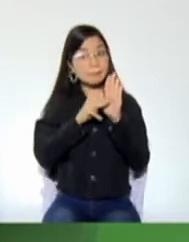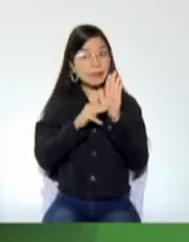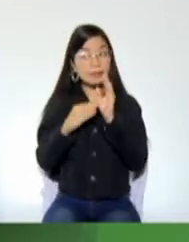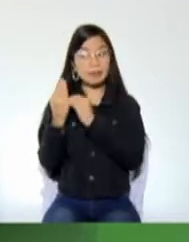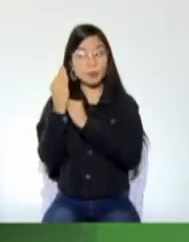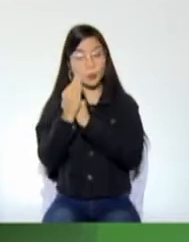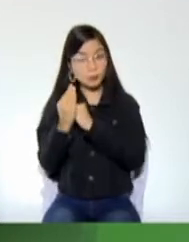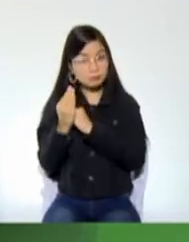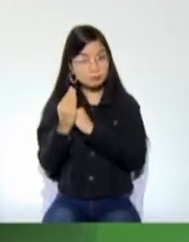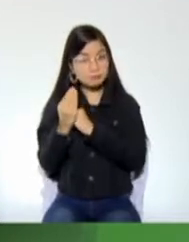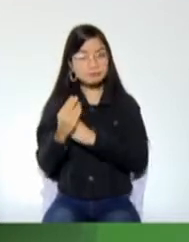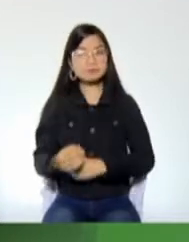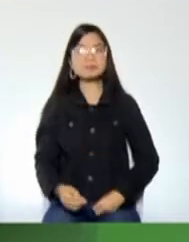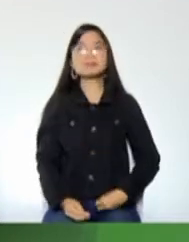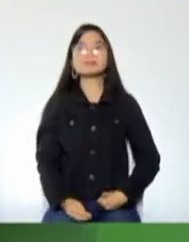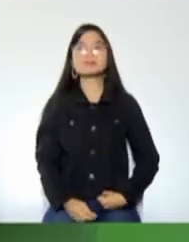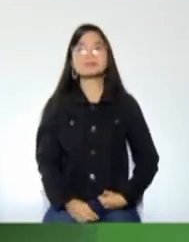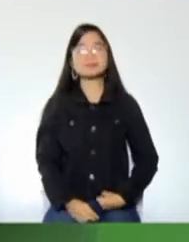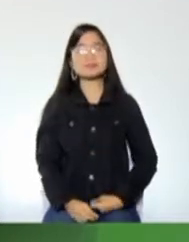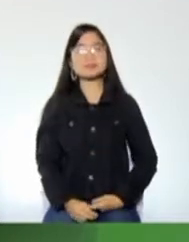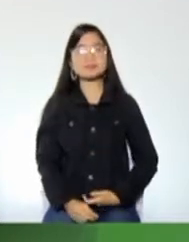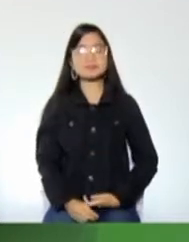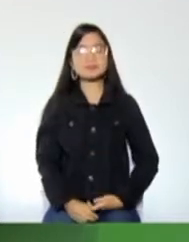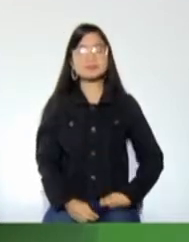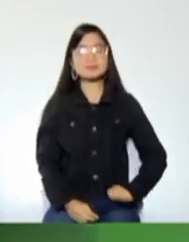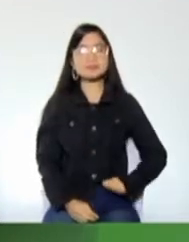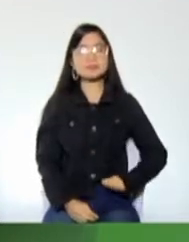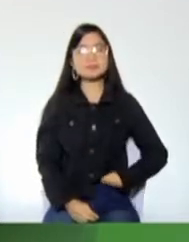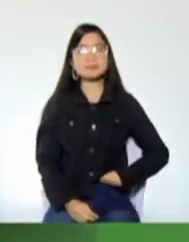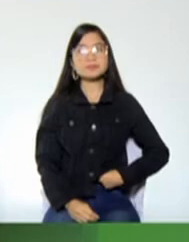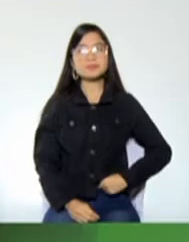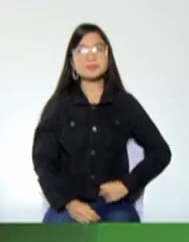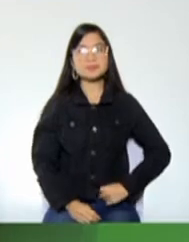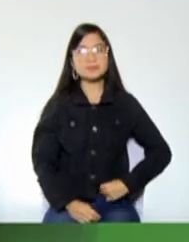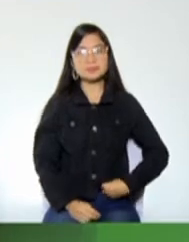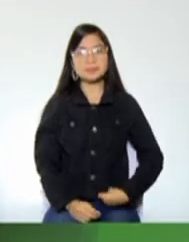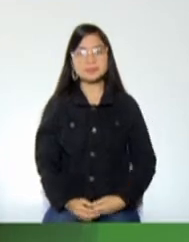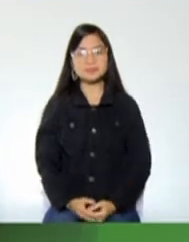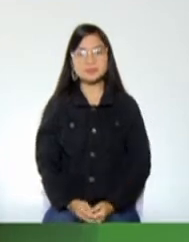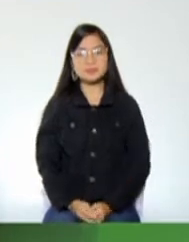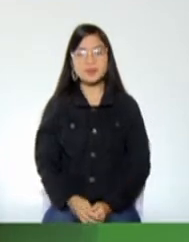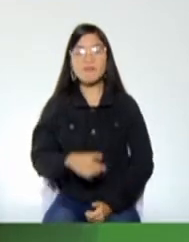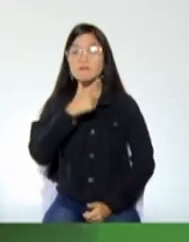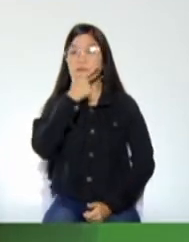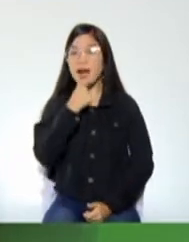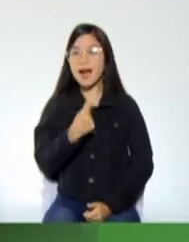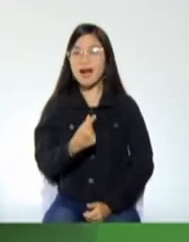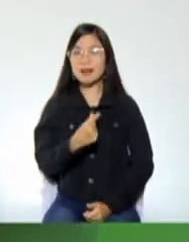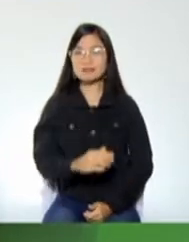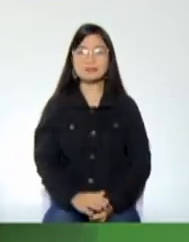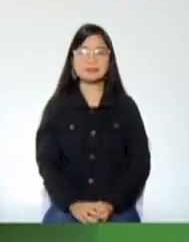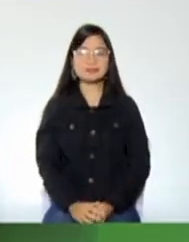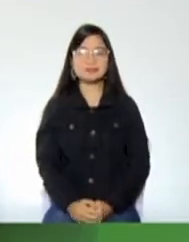bioseguridad. ¿Bien? Ok. A ver, esta es muy fácil.